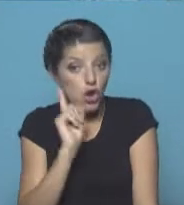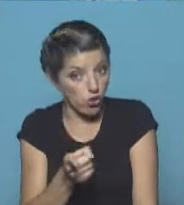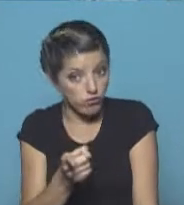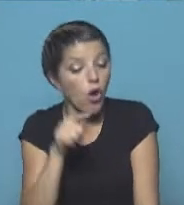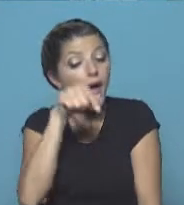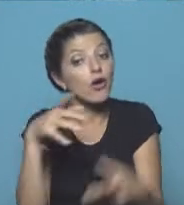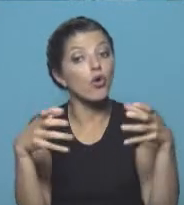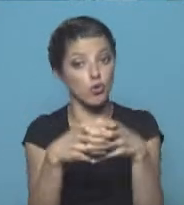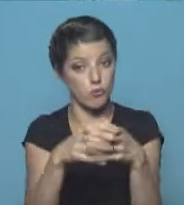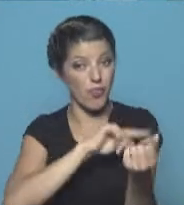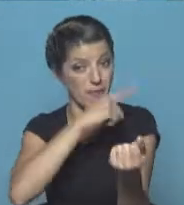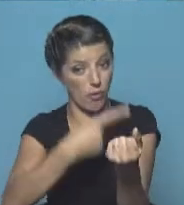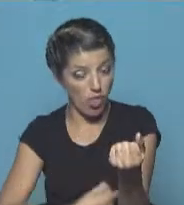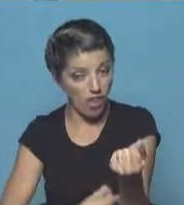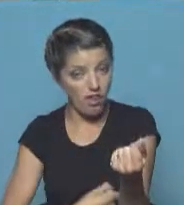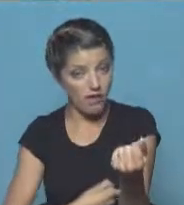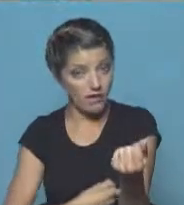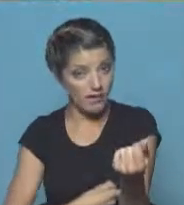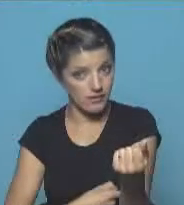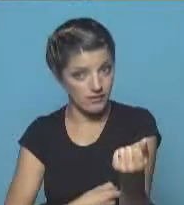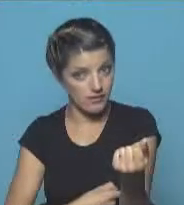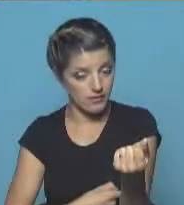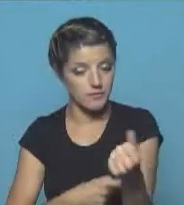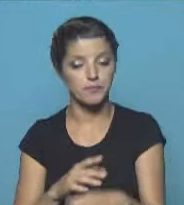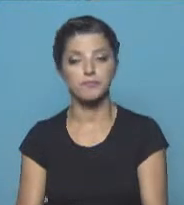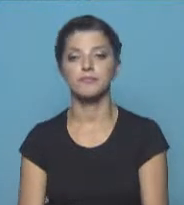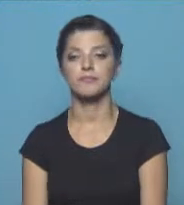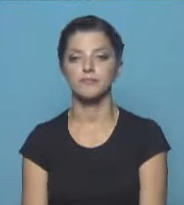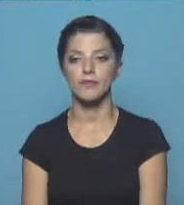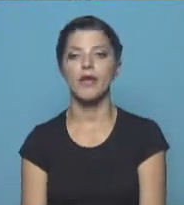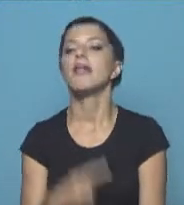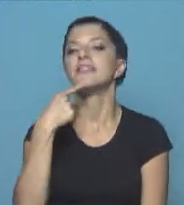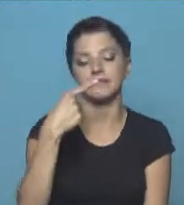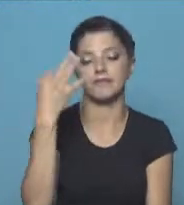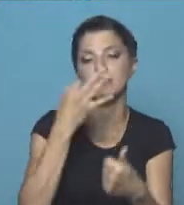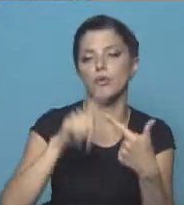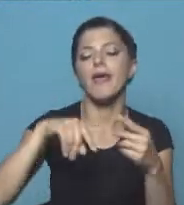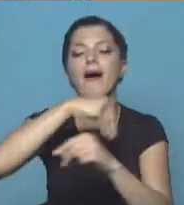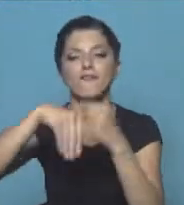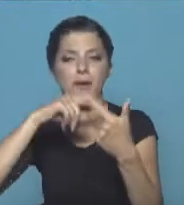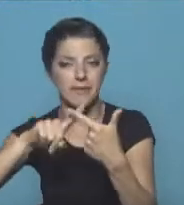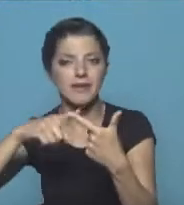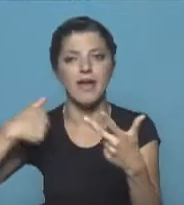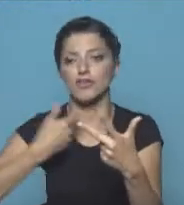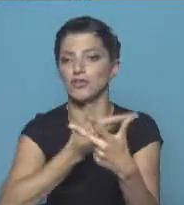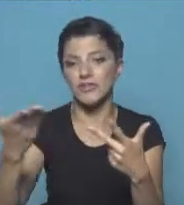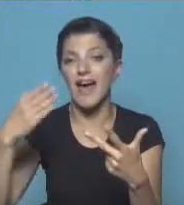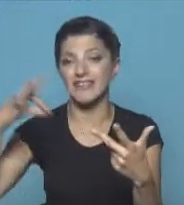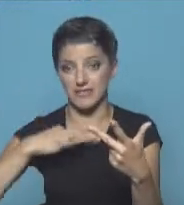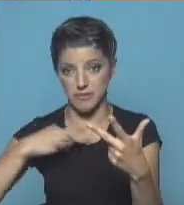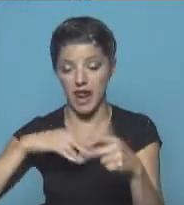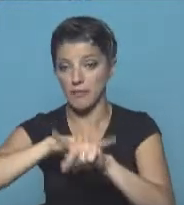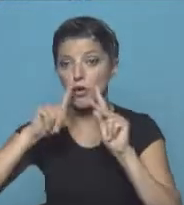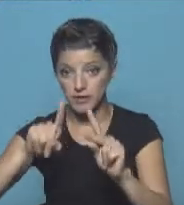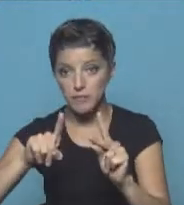estos grupos de poder toman lemas, seguridad, familia, una sociedad civil paralela y mientras tanto